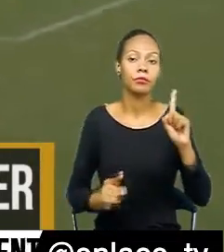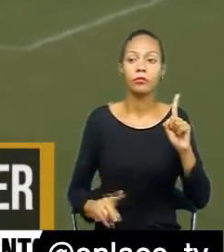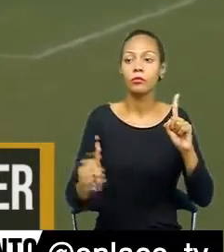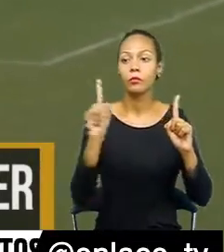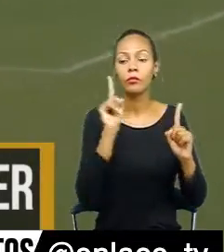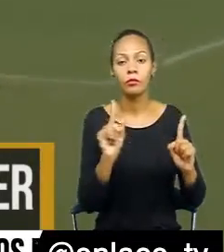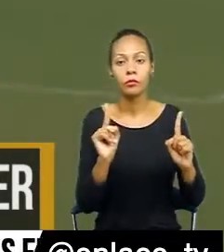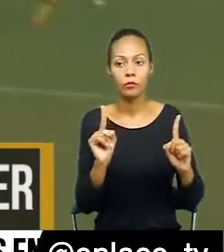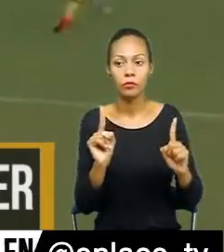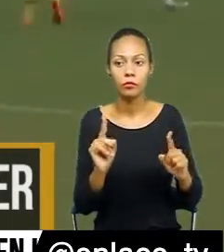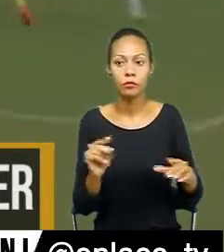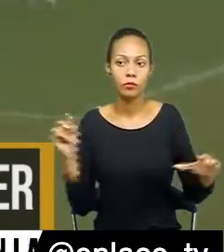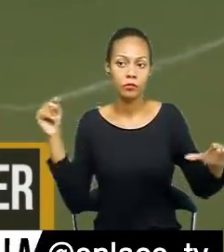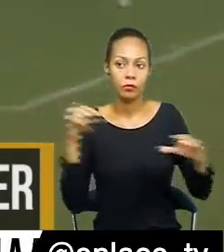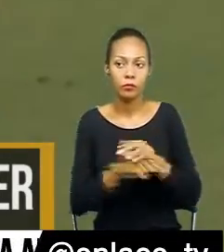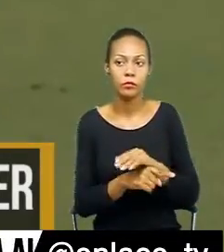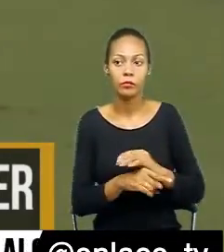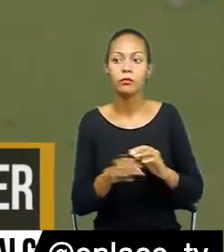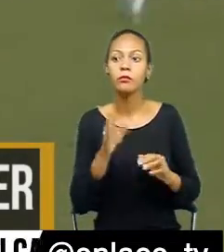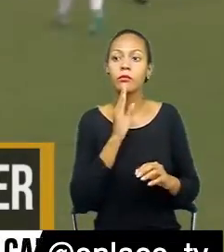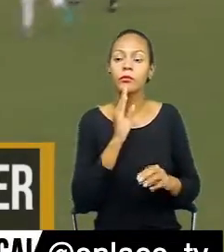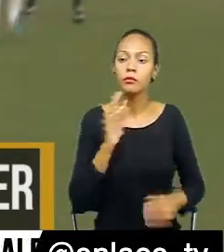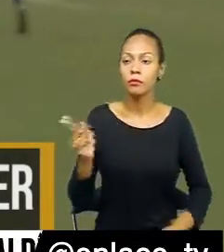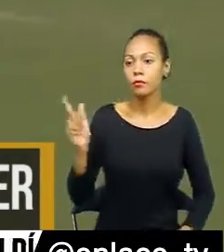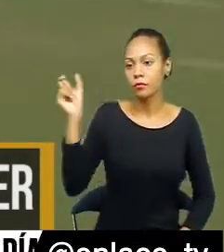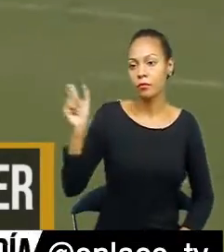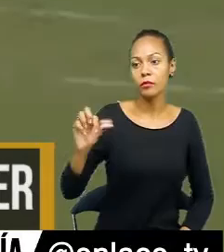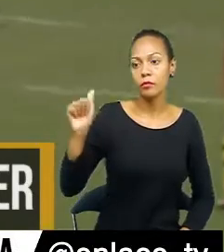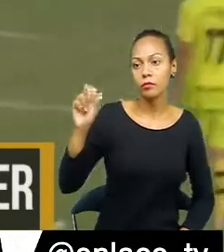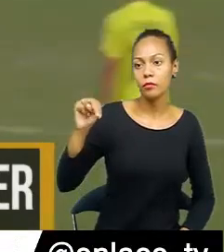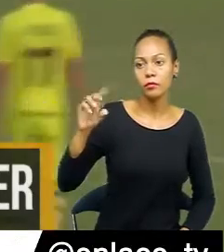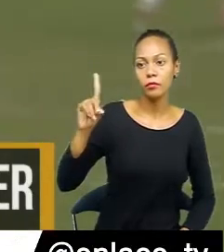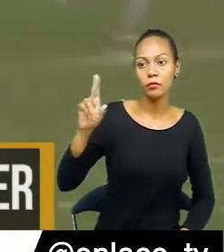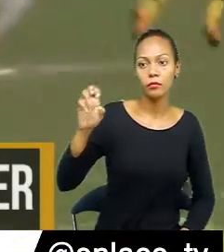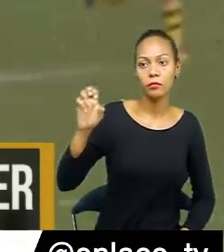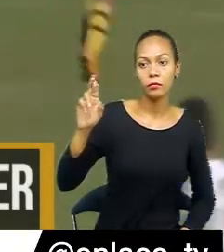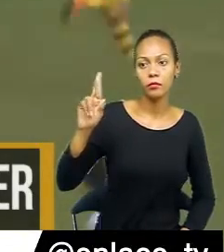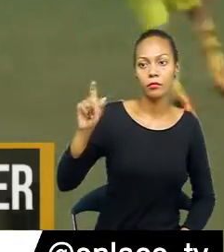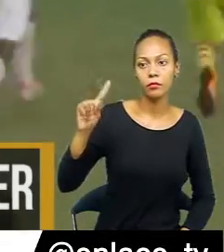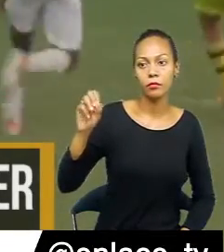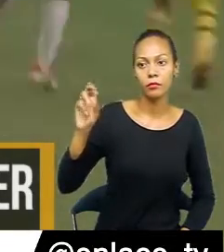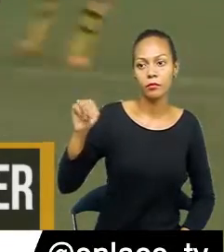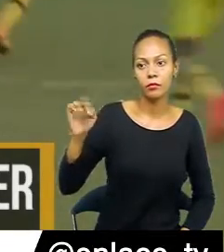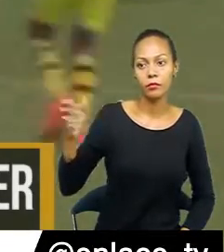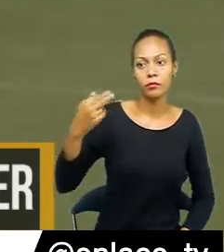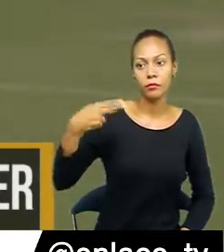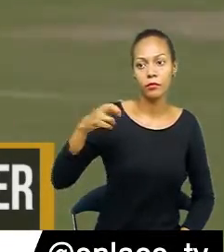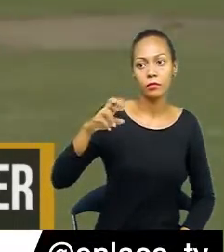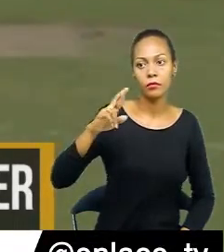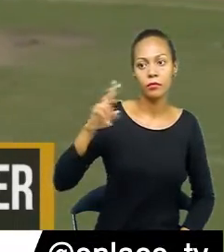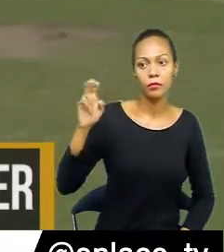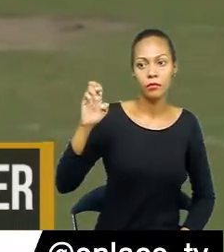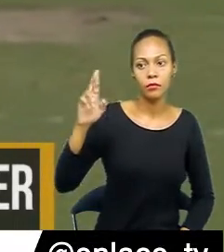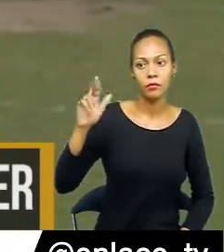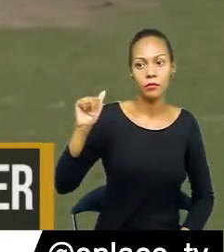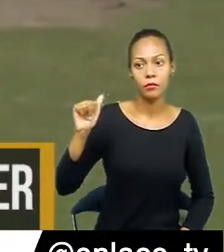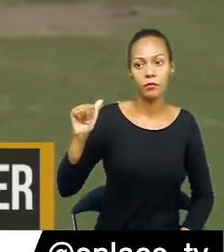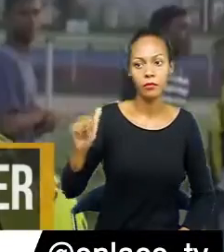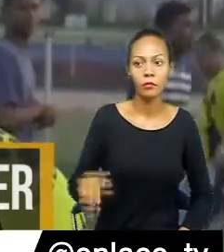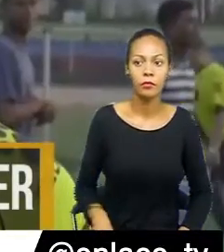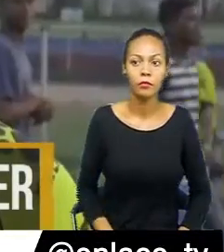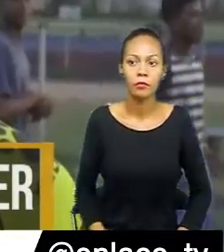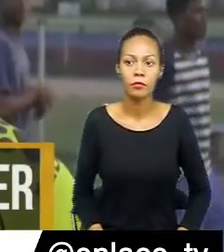gol del onceno aurinegro fue obra de Anderson Herrera. El jugador barranqueño expresó sus sentimientos a propósito de este compromiso jugado ante Real